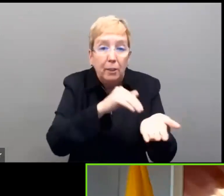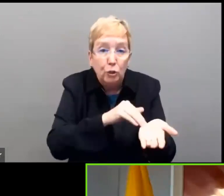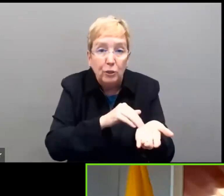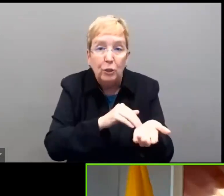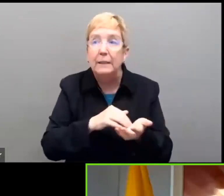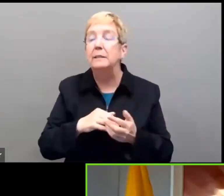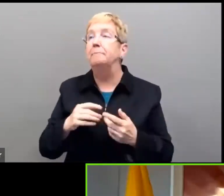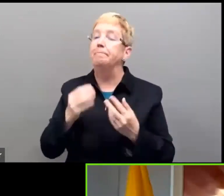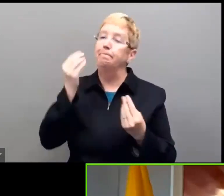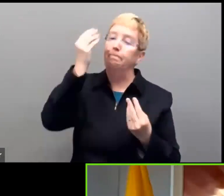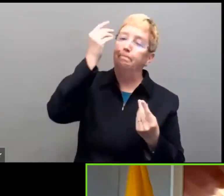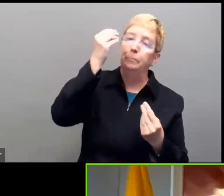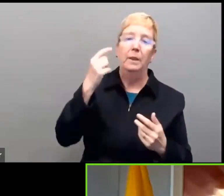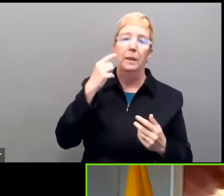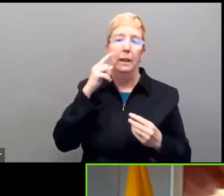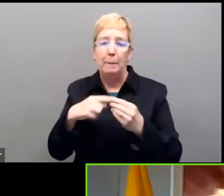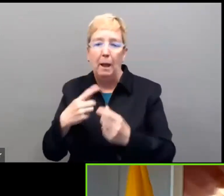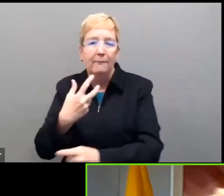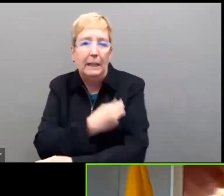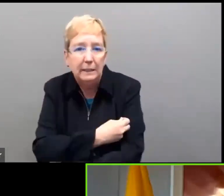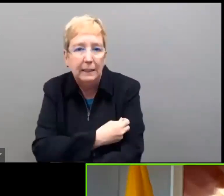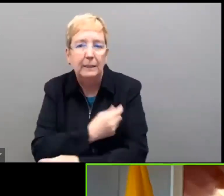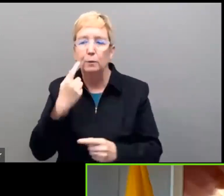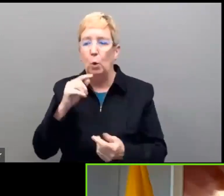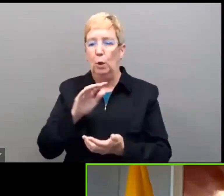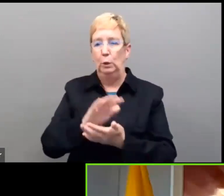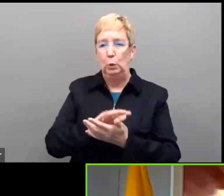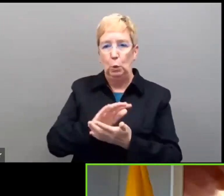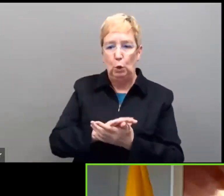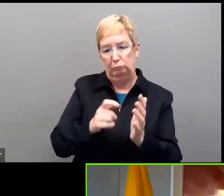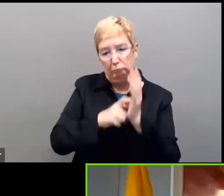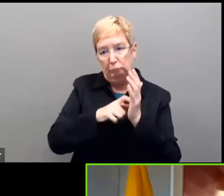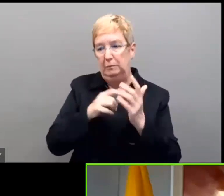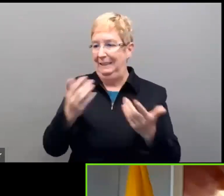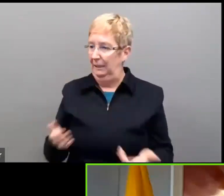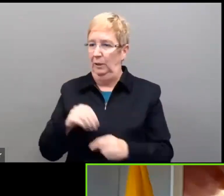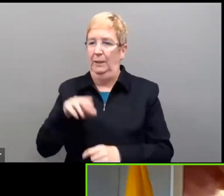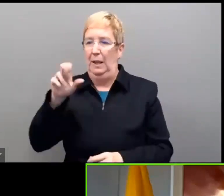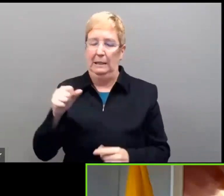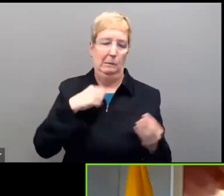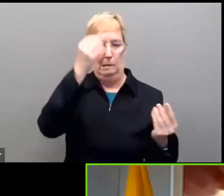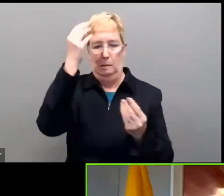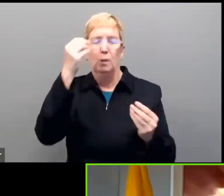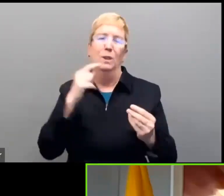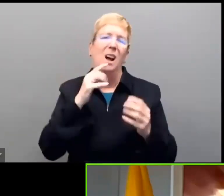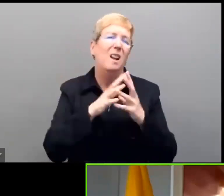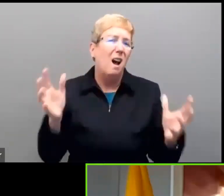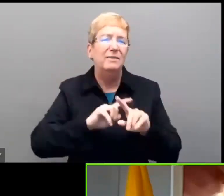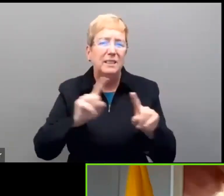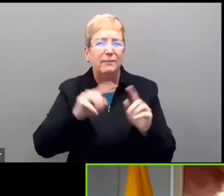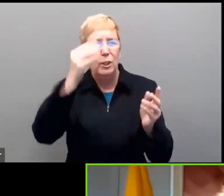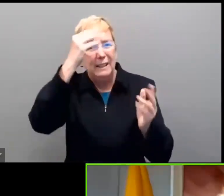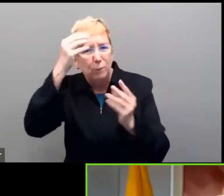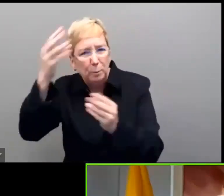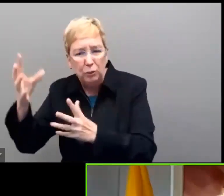más información antes siquiera de que los pediátricos quieran opinar sobre el agregar eso a